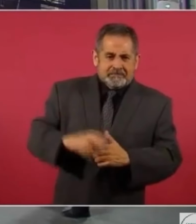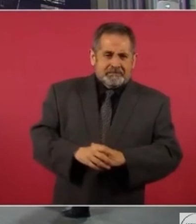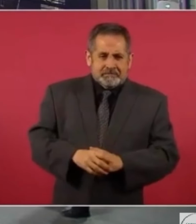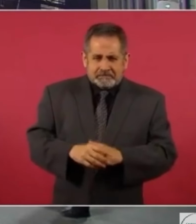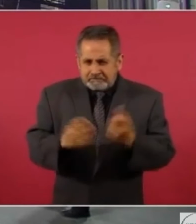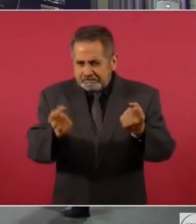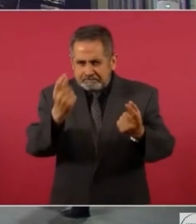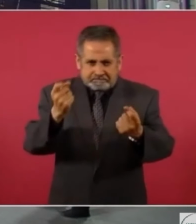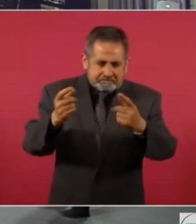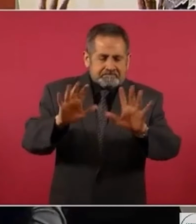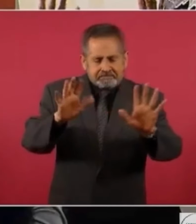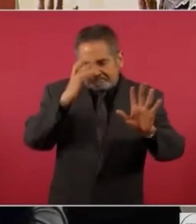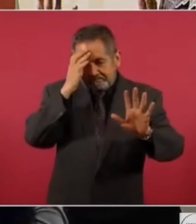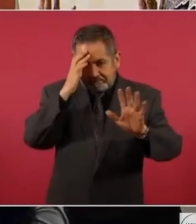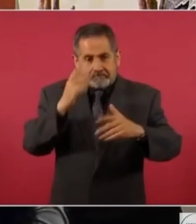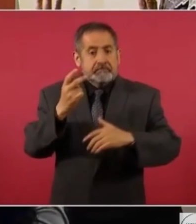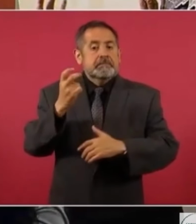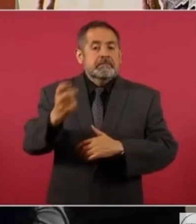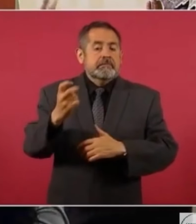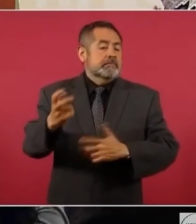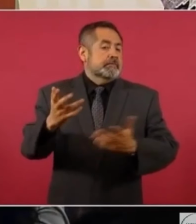No todos. Por eso